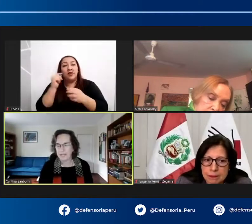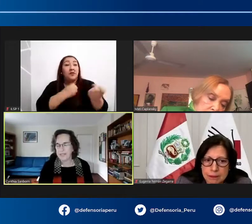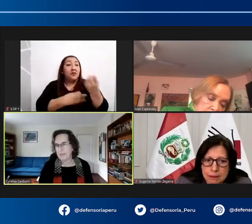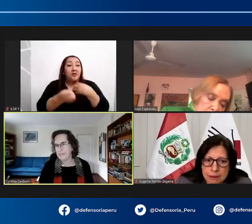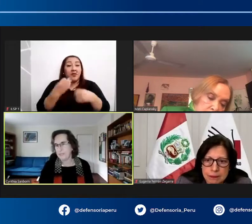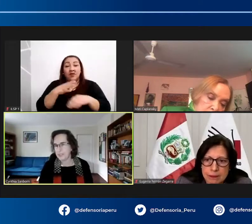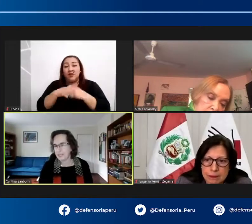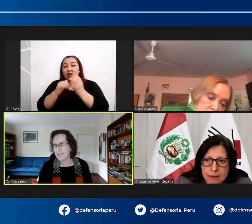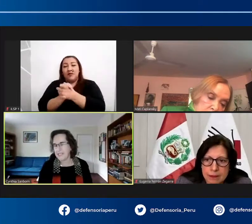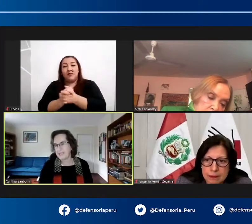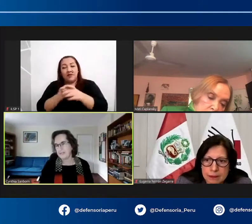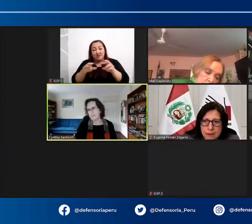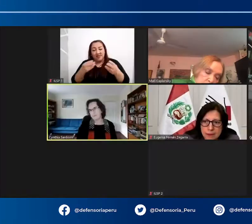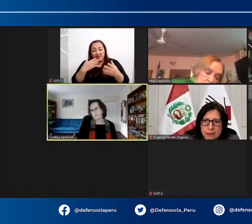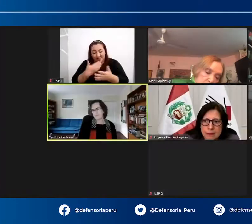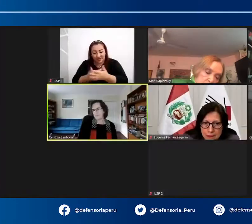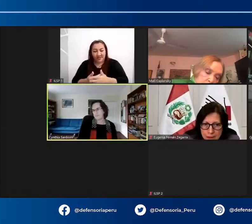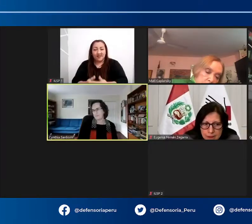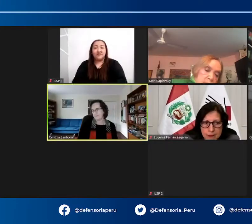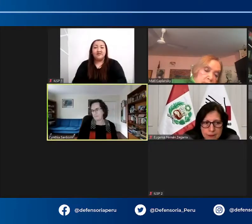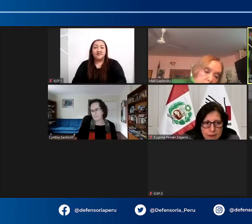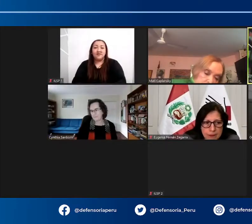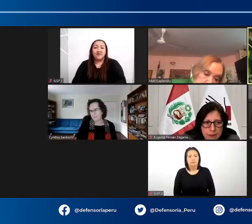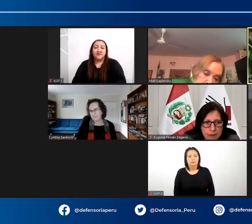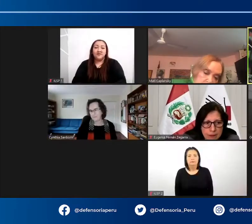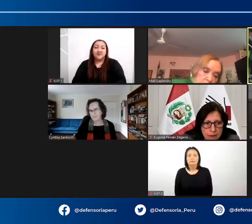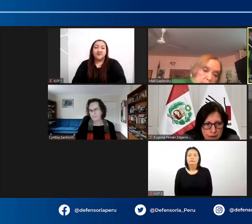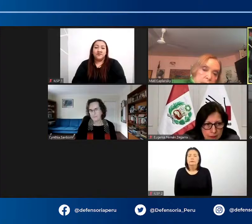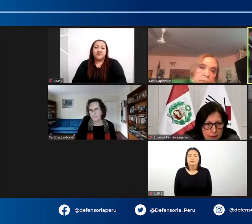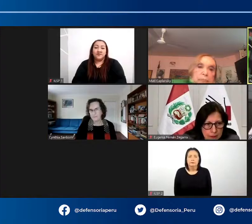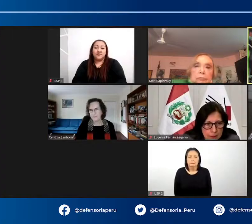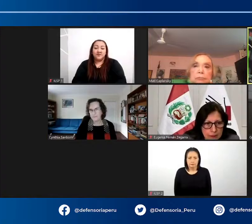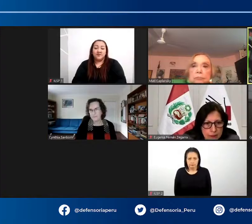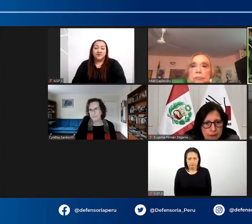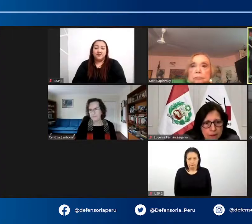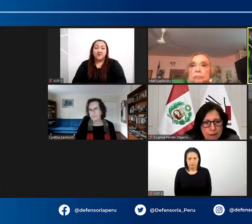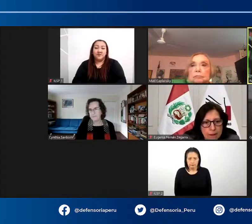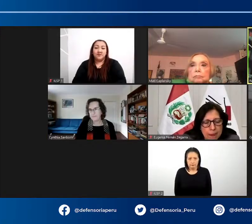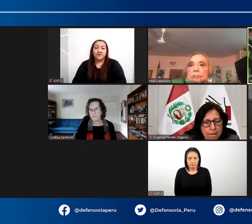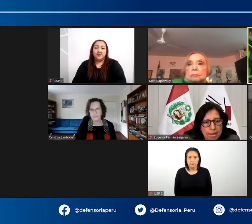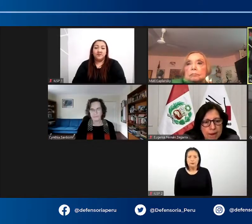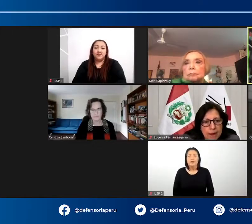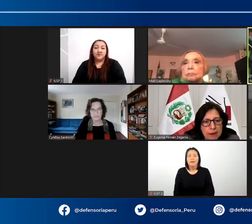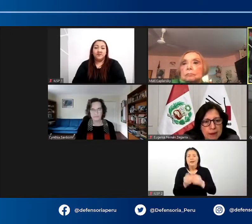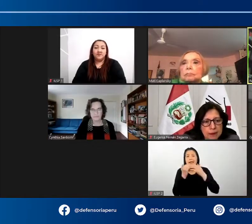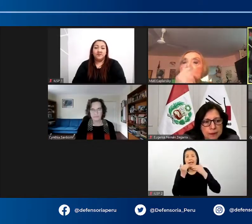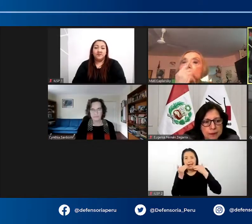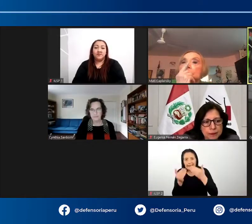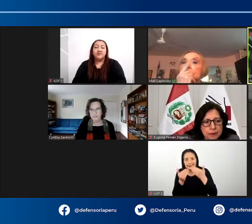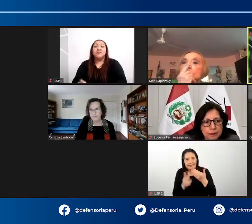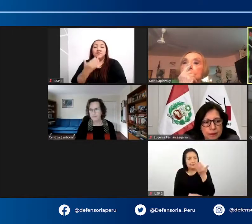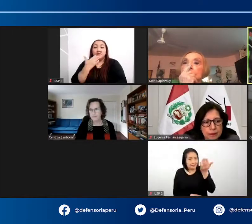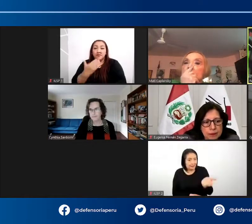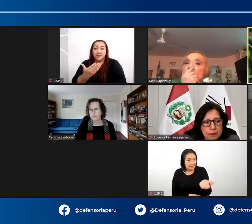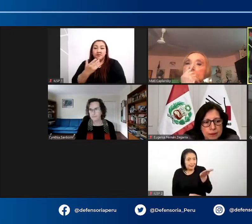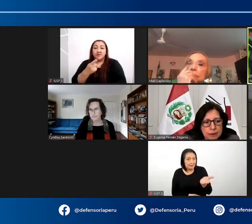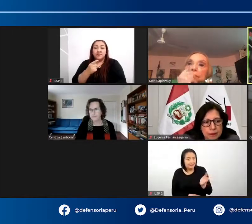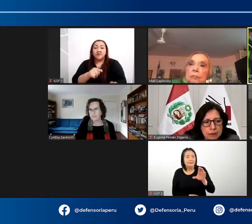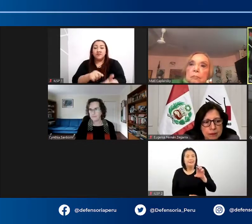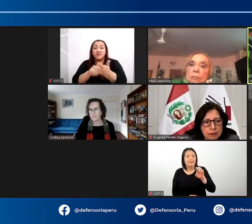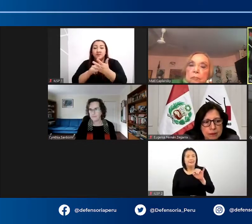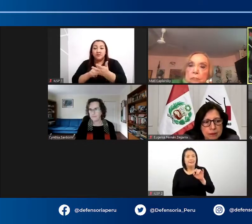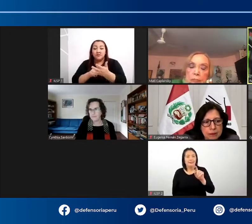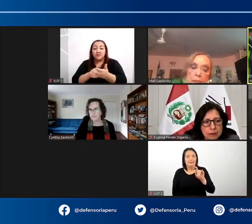mis colegas de mesa. Muchas gracias. Muchas gracias a ti, Cintia. Sumamente interesante. Cintia ha retratado con mucha